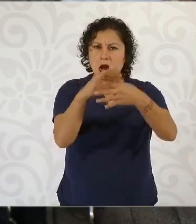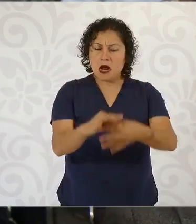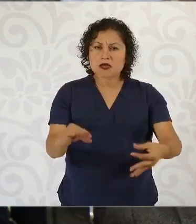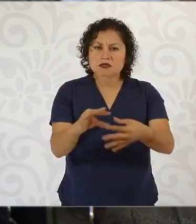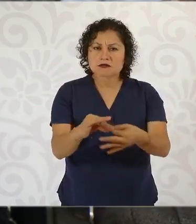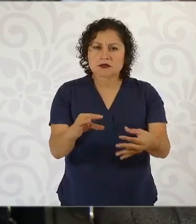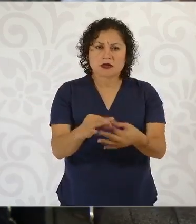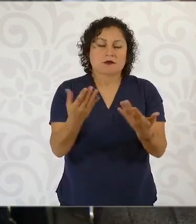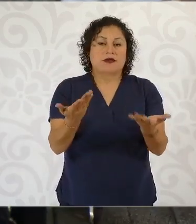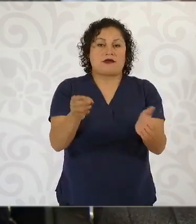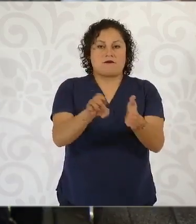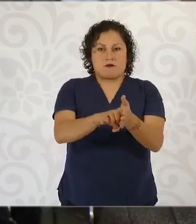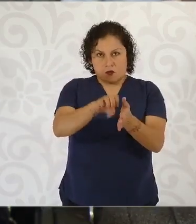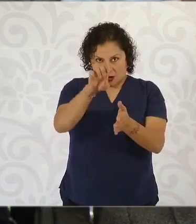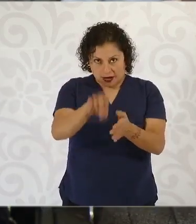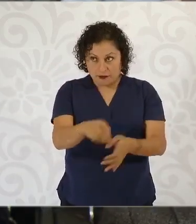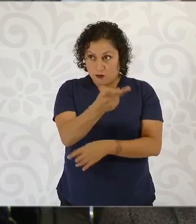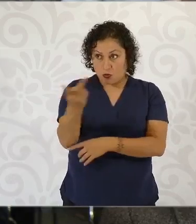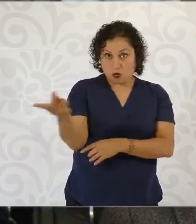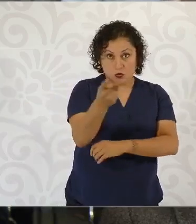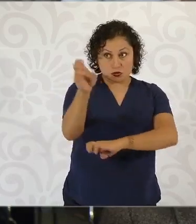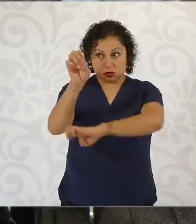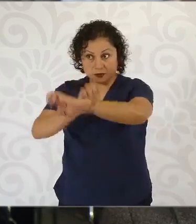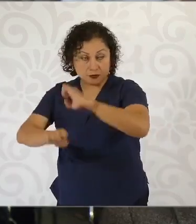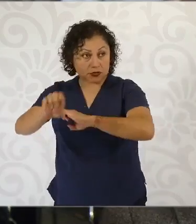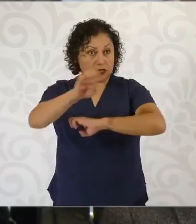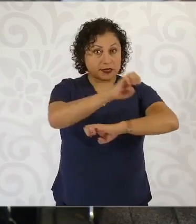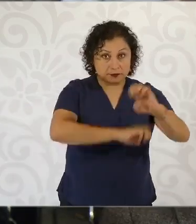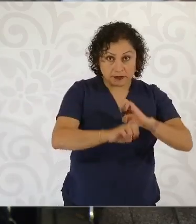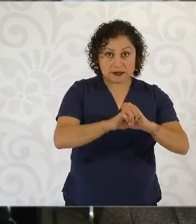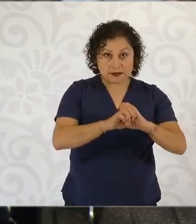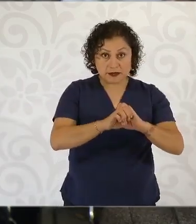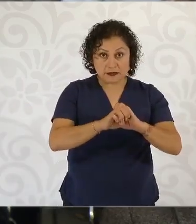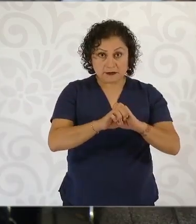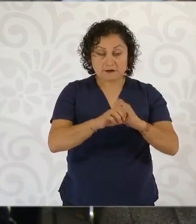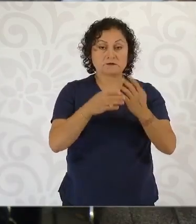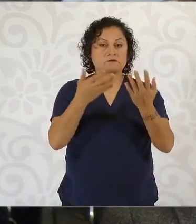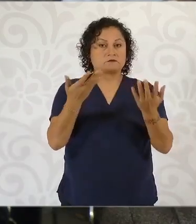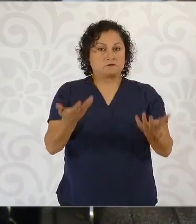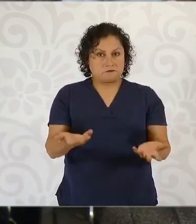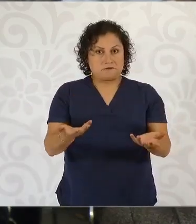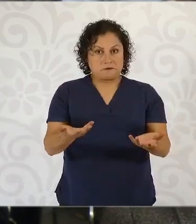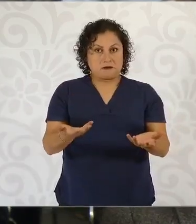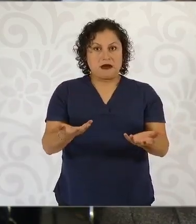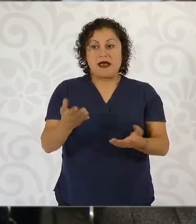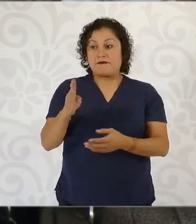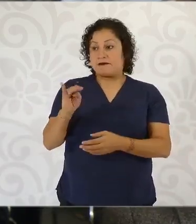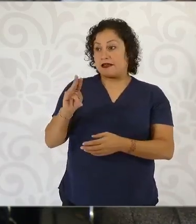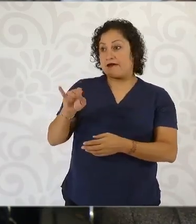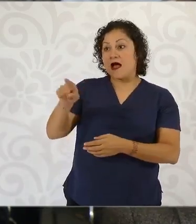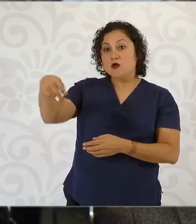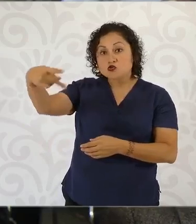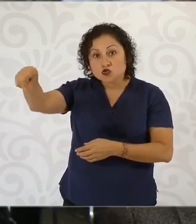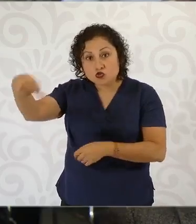que justamente estas 2 empresas, a partir de que entran los socios de Fernando Bilbao,